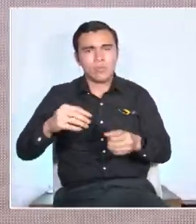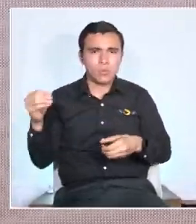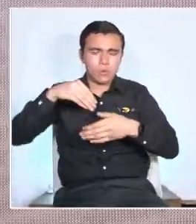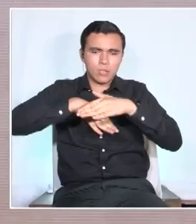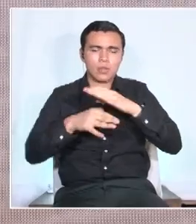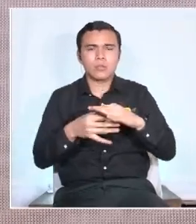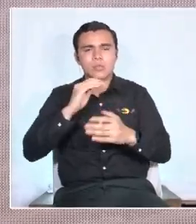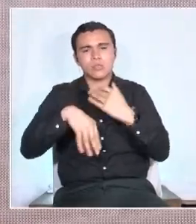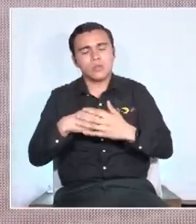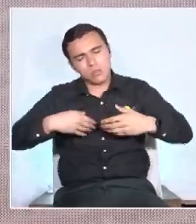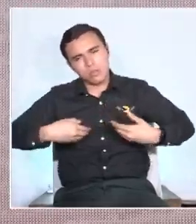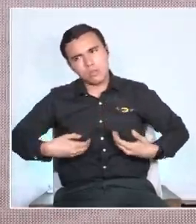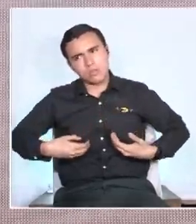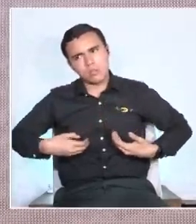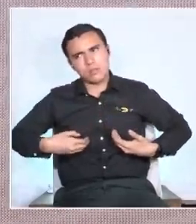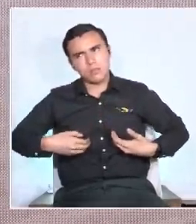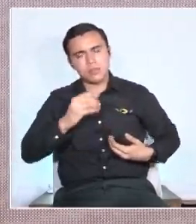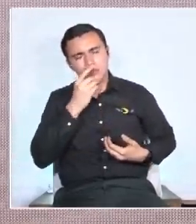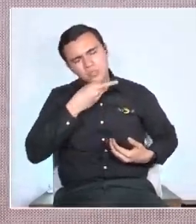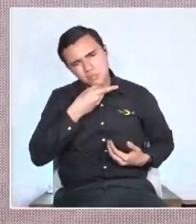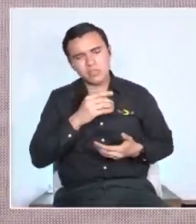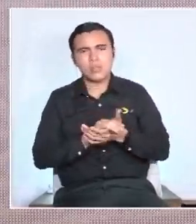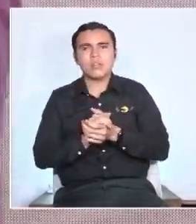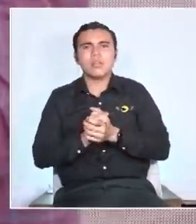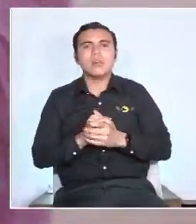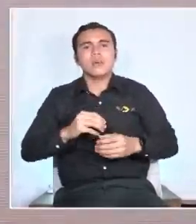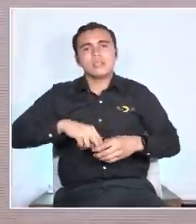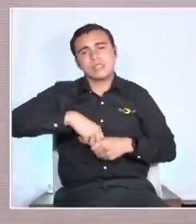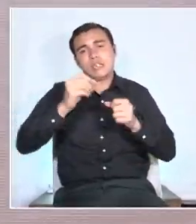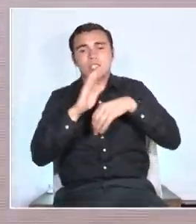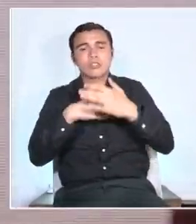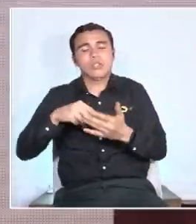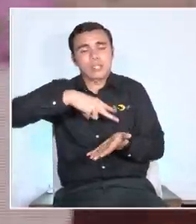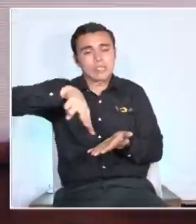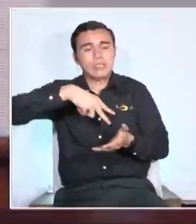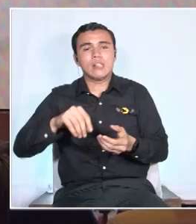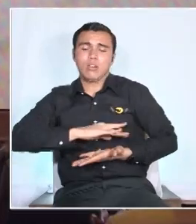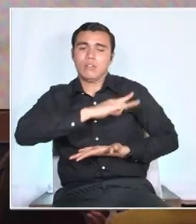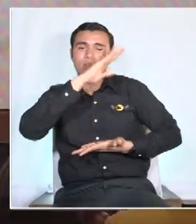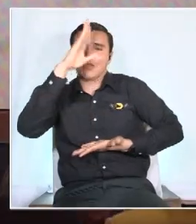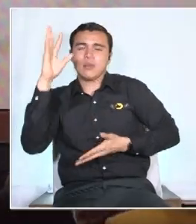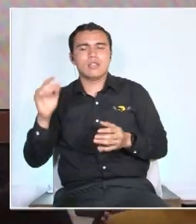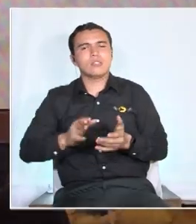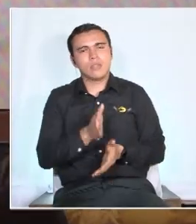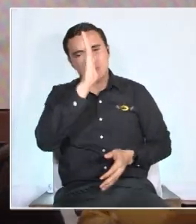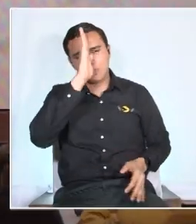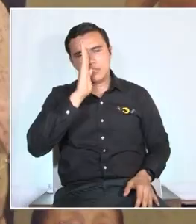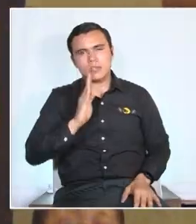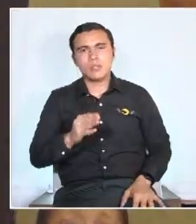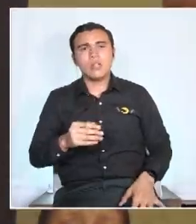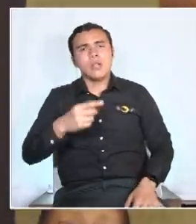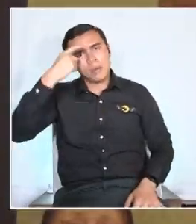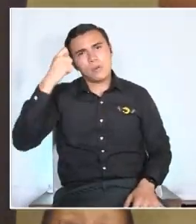donde están todos depresivos y salen todos danzando, salen todos bailando, salen todos glorificando a Dios.